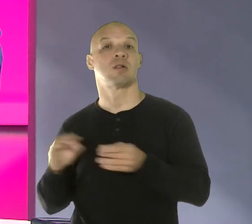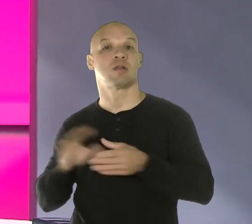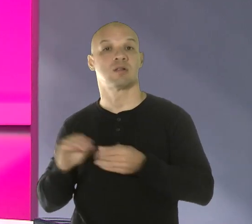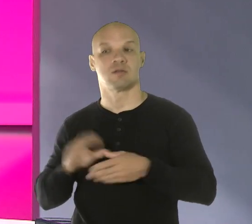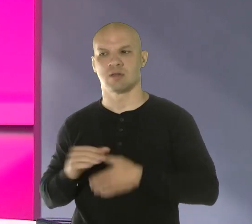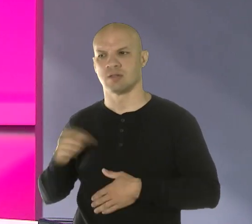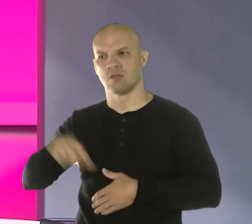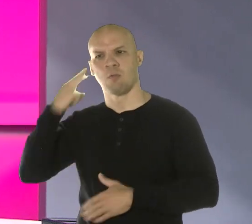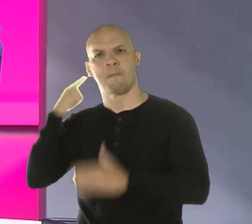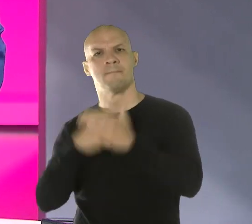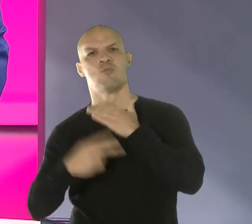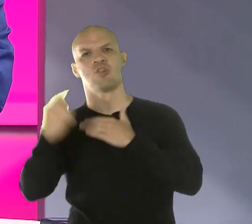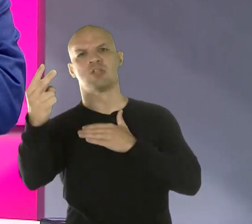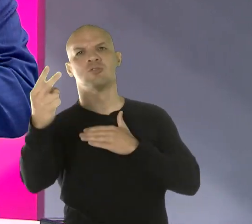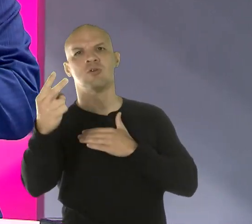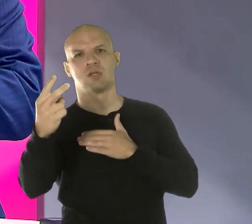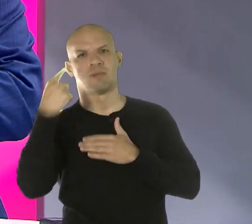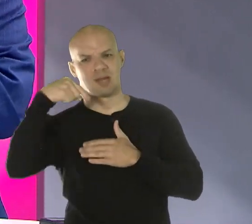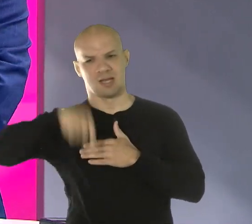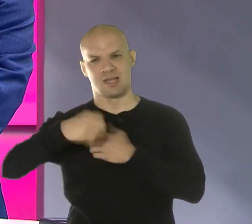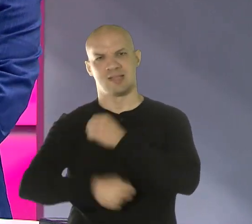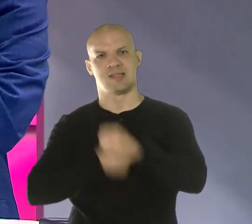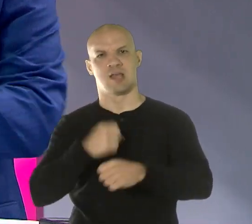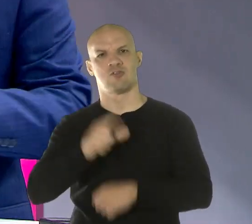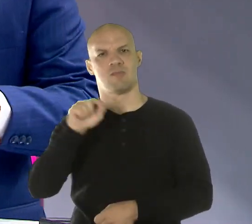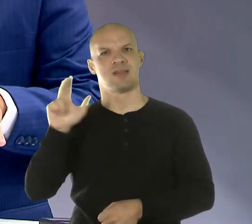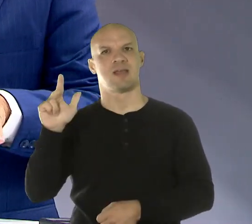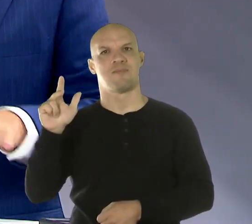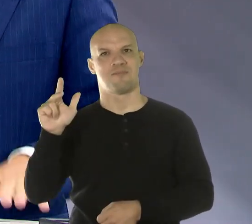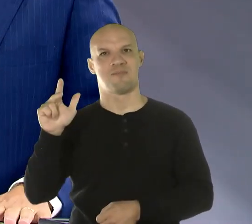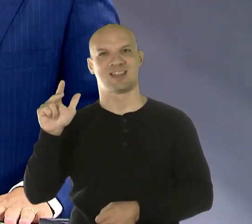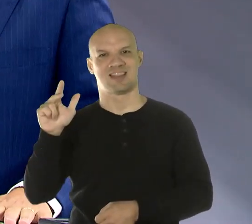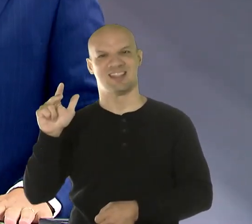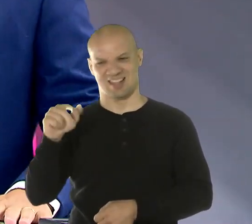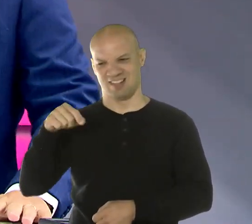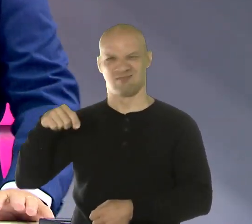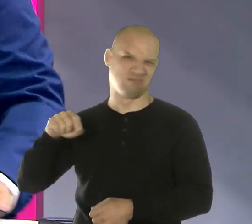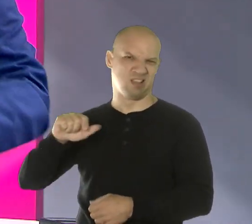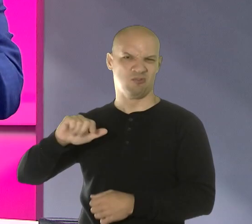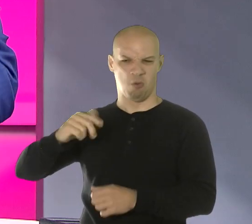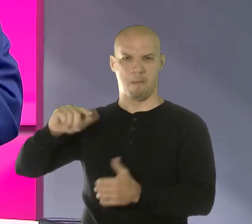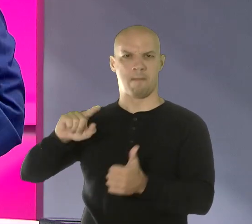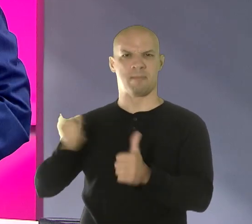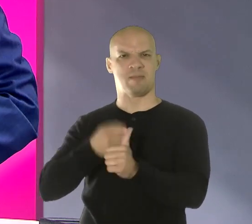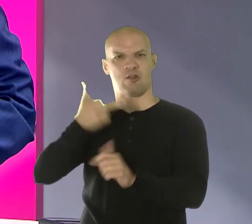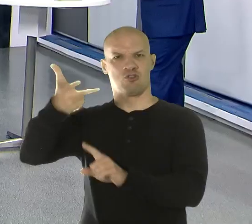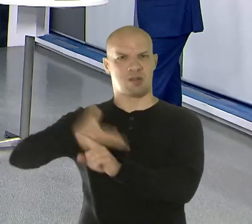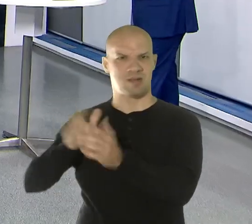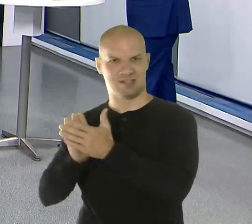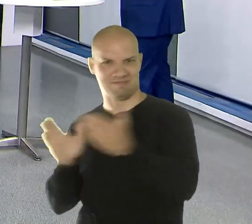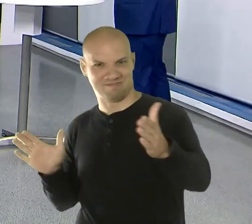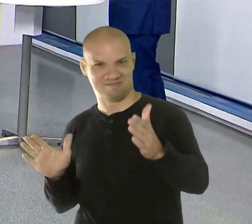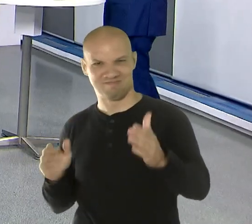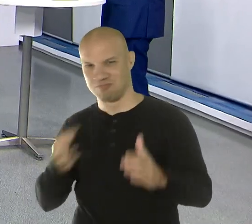para este año 2023, sobre todo lo que ha sido este primer trimestre. Regresamos en